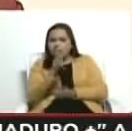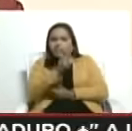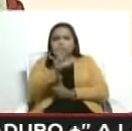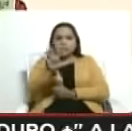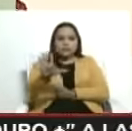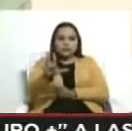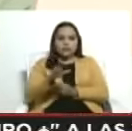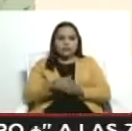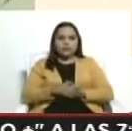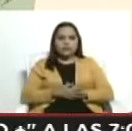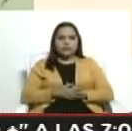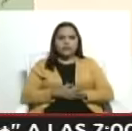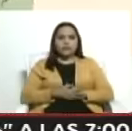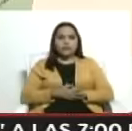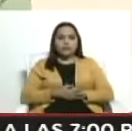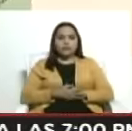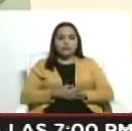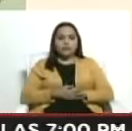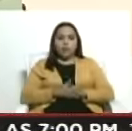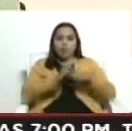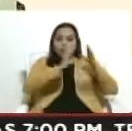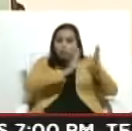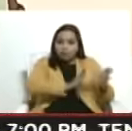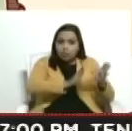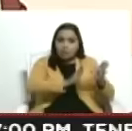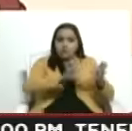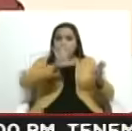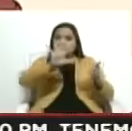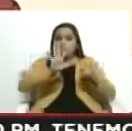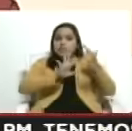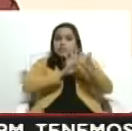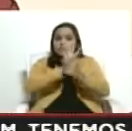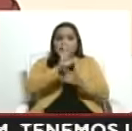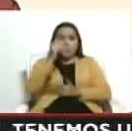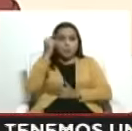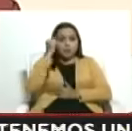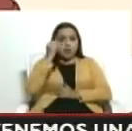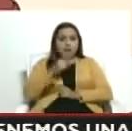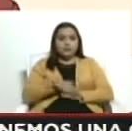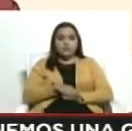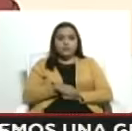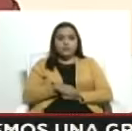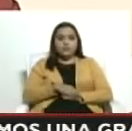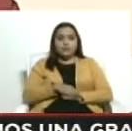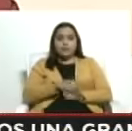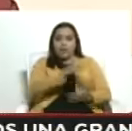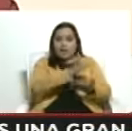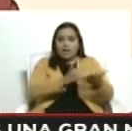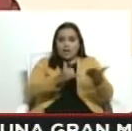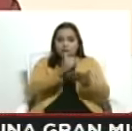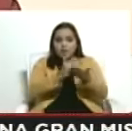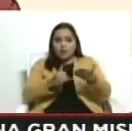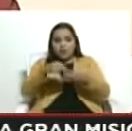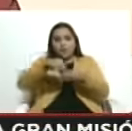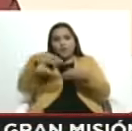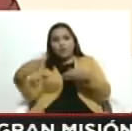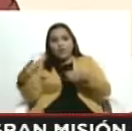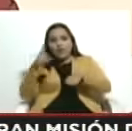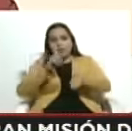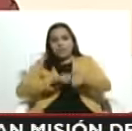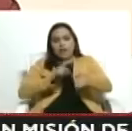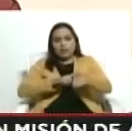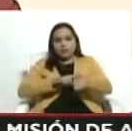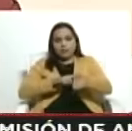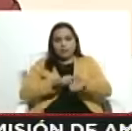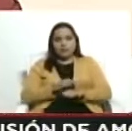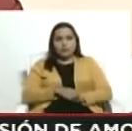25. Lapso, 5 días. Las postulaciones consignadas fuera del lapso previsto en el cronograma